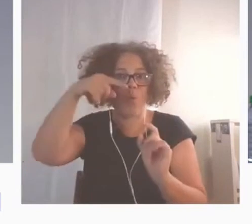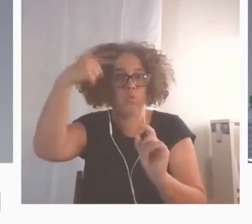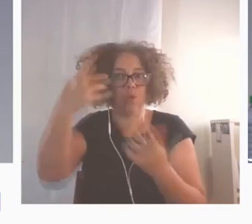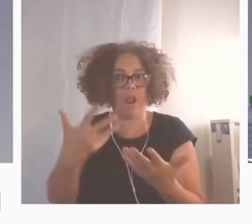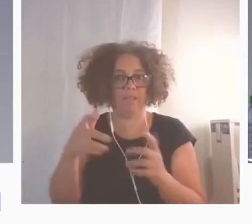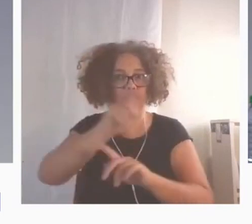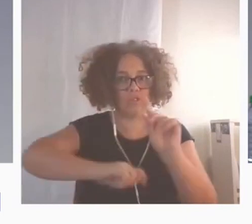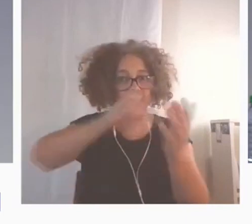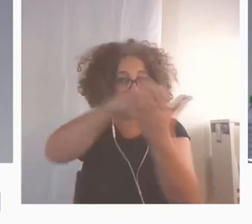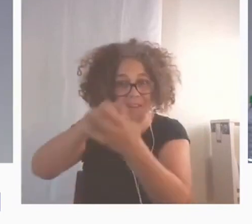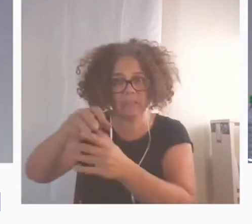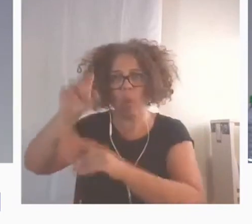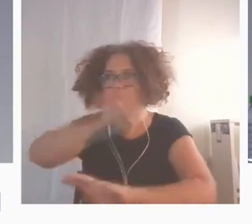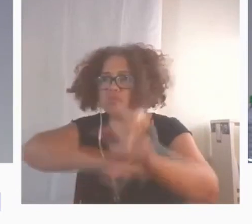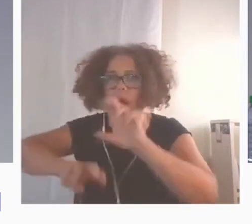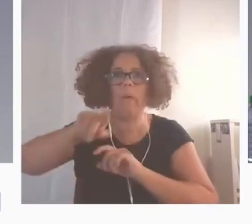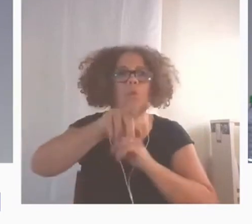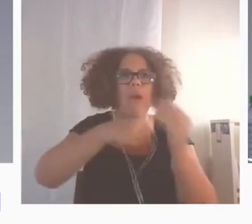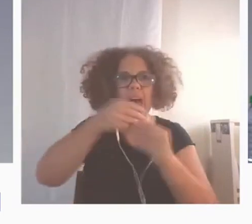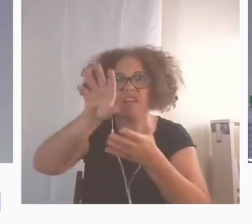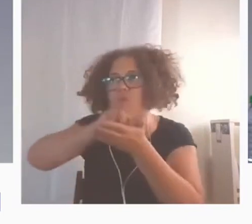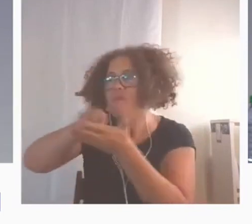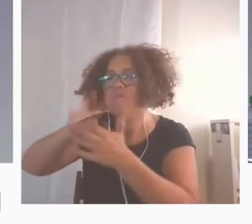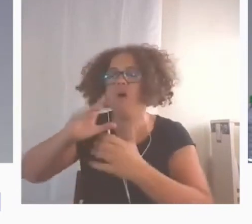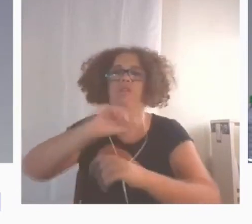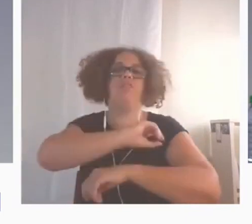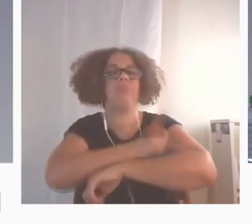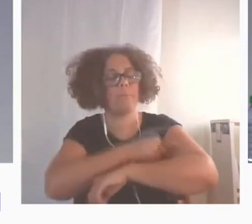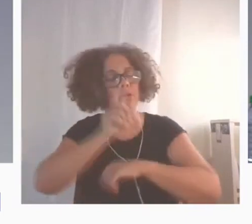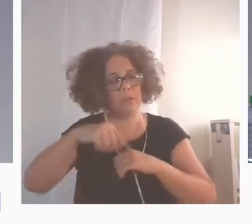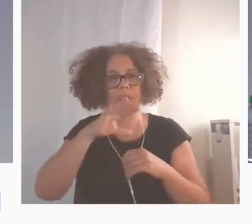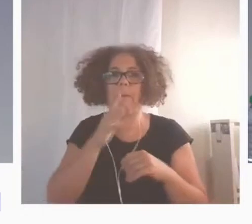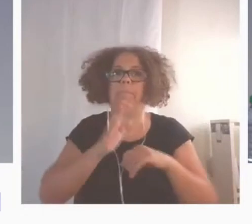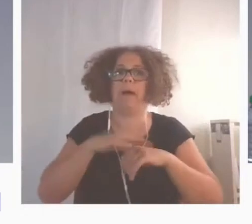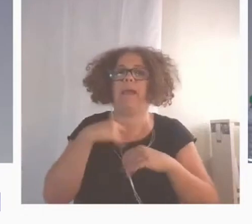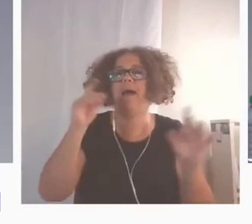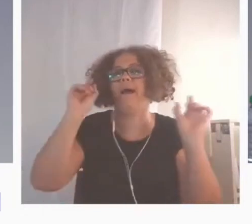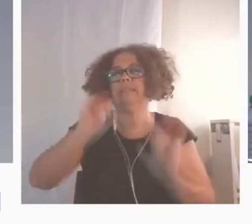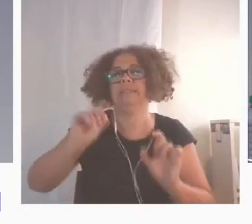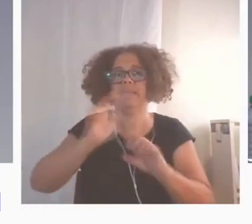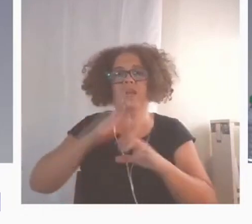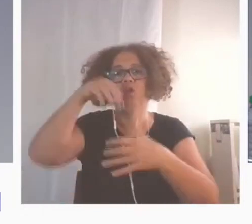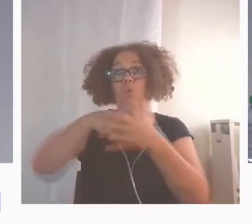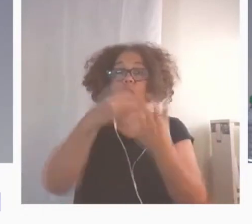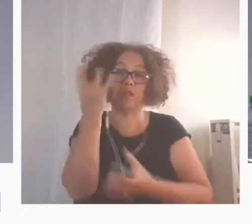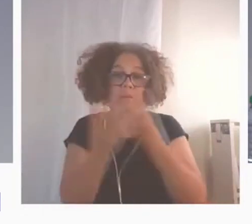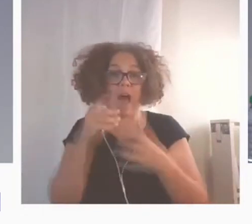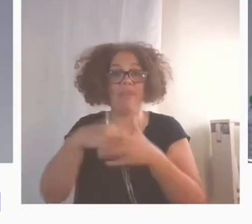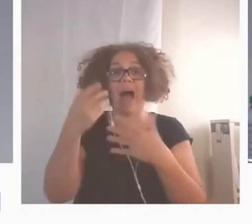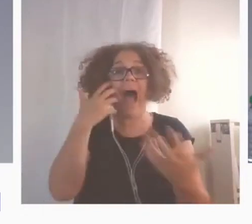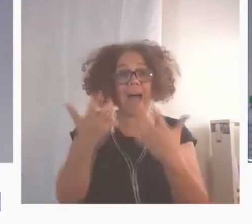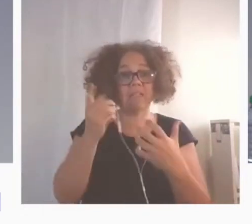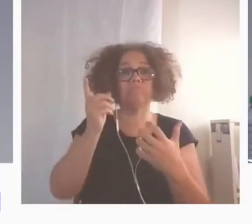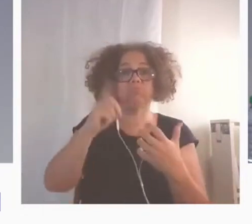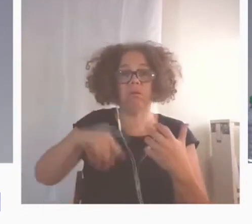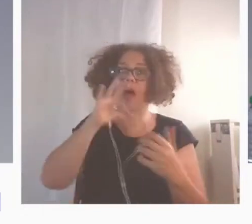asociaciones culturales locales, por ejemplo, entre otras, y deportivas, que sea, para enseñar su actividad, sus artes a los jóvenes.